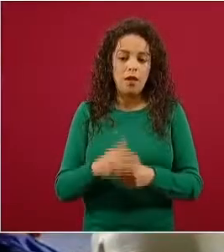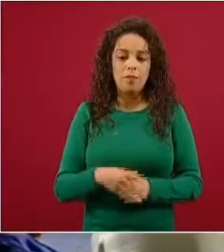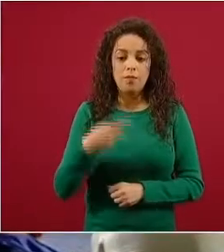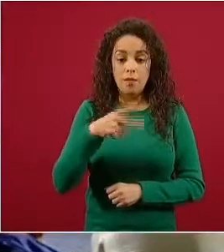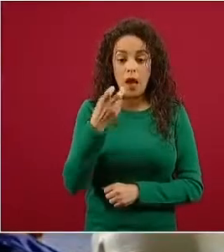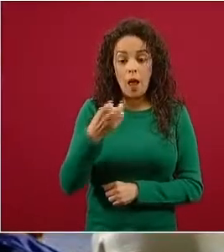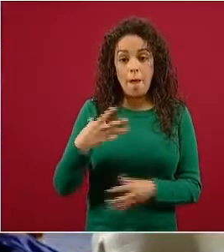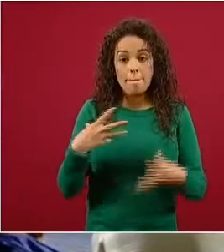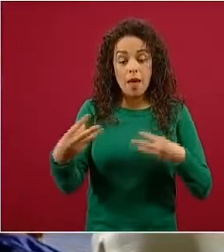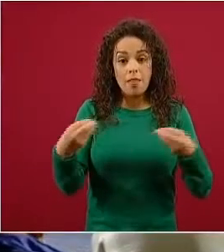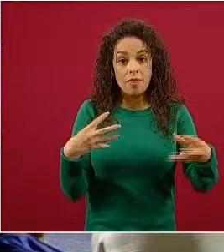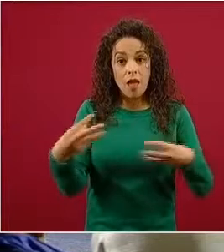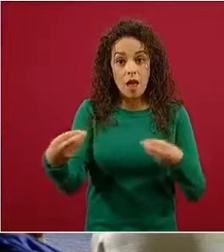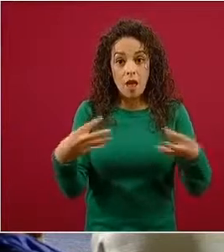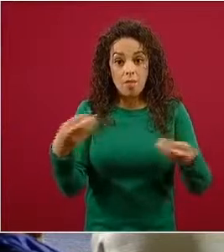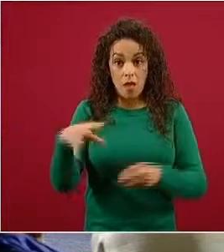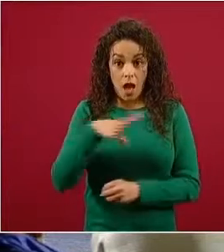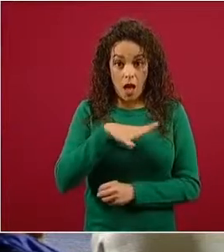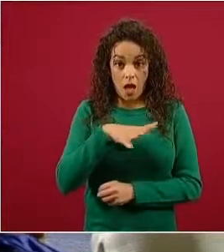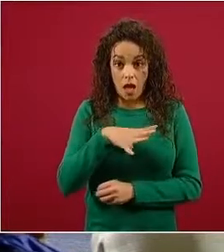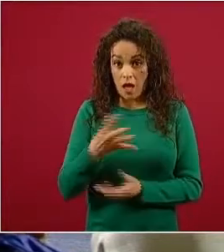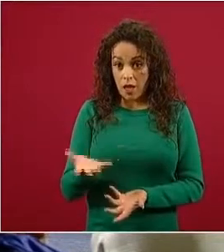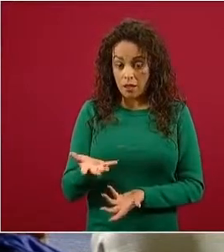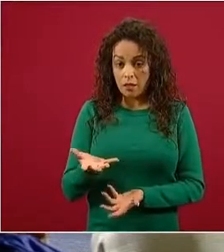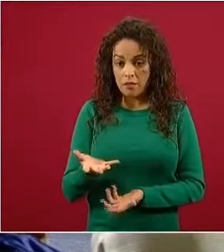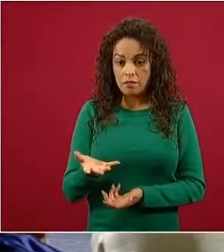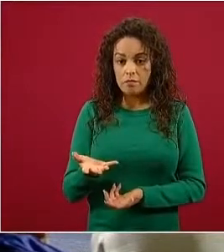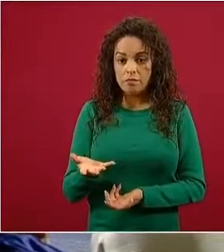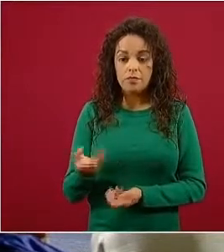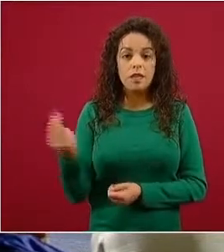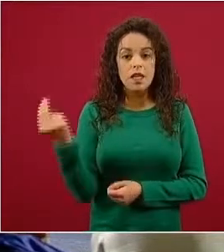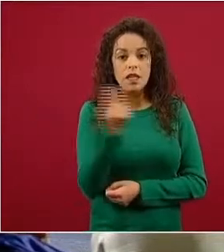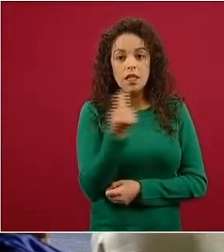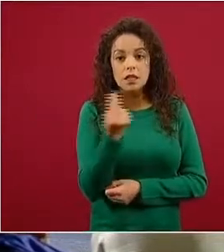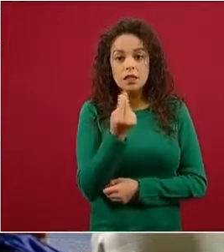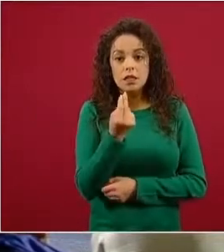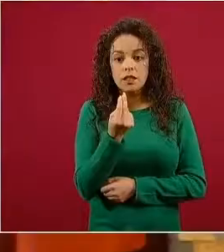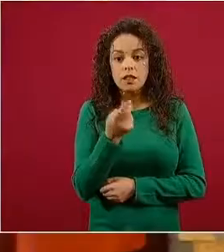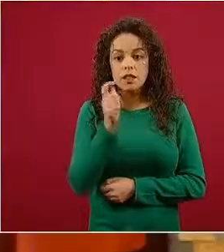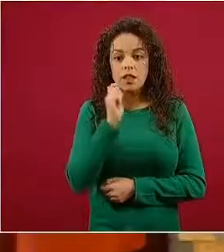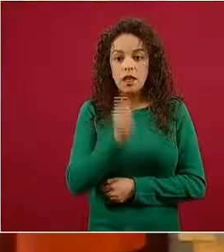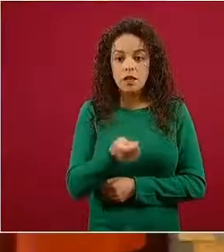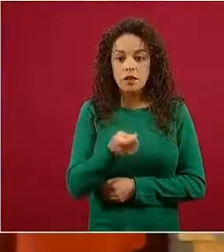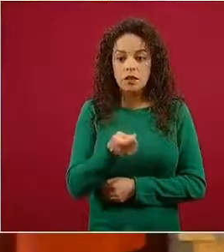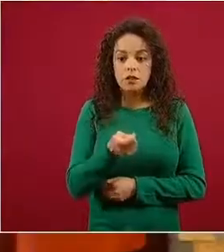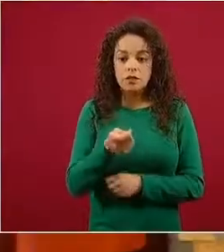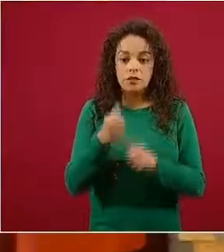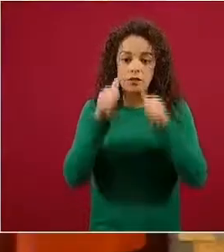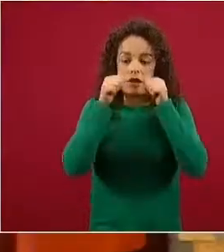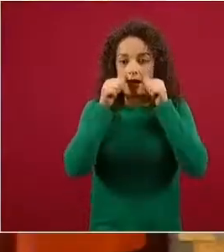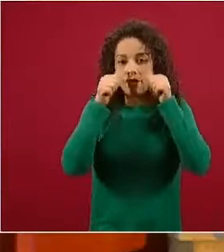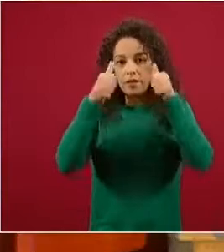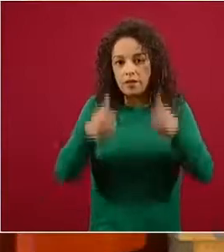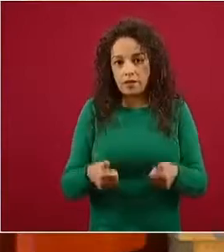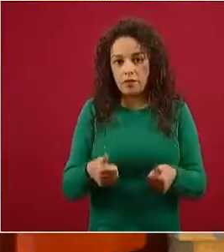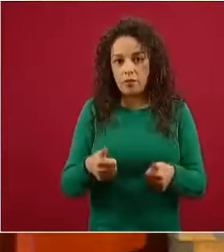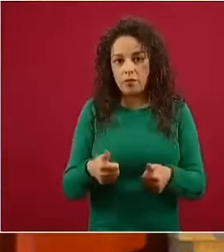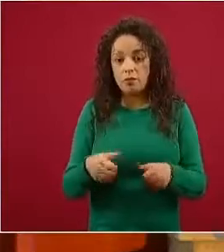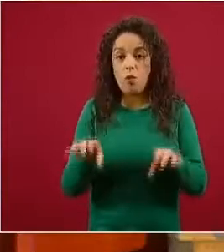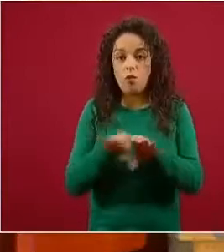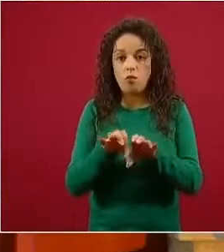nivel personal, económico, comunitario y por supuesto en el que todos hemos tenido pérdidas, no nada